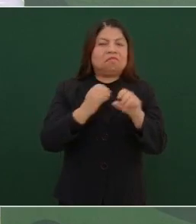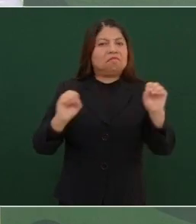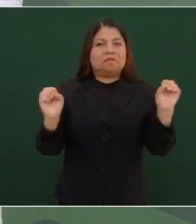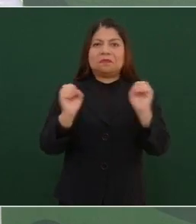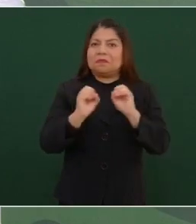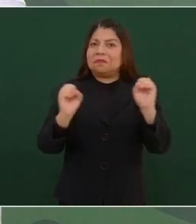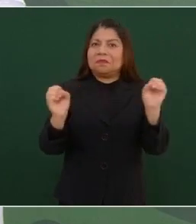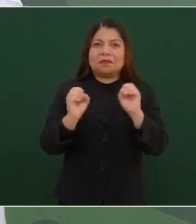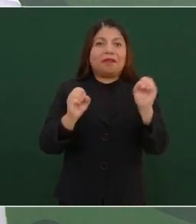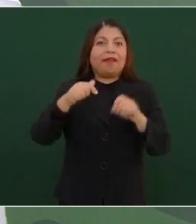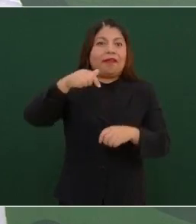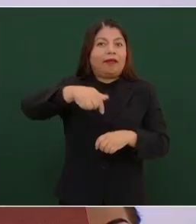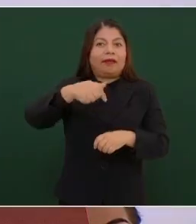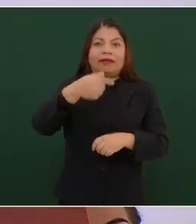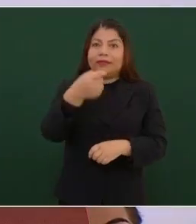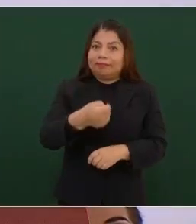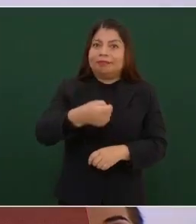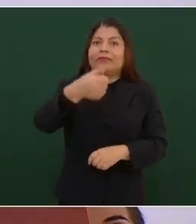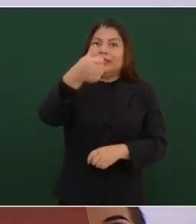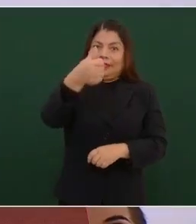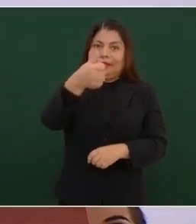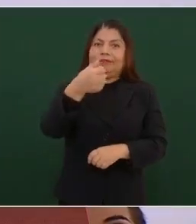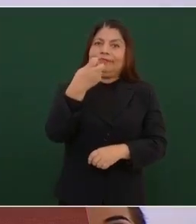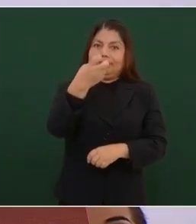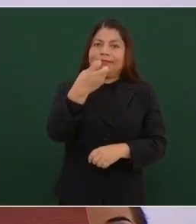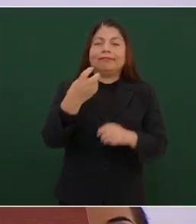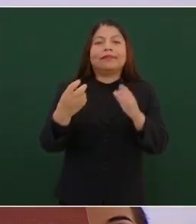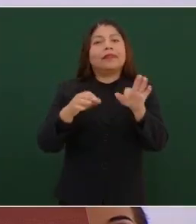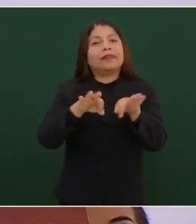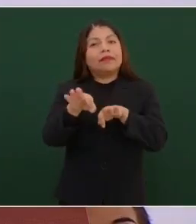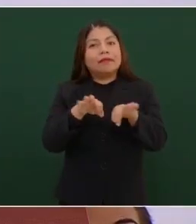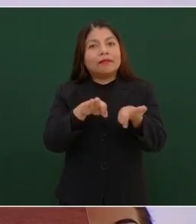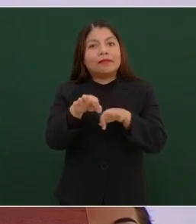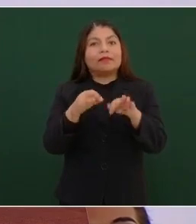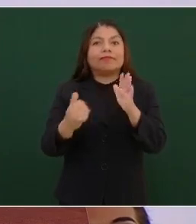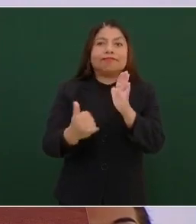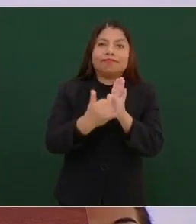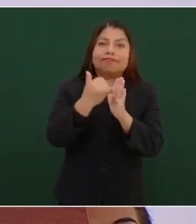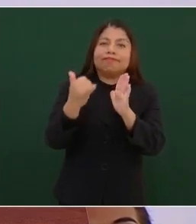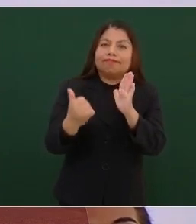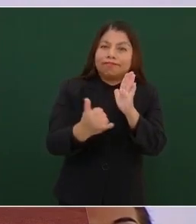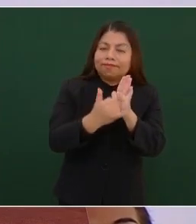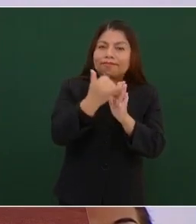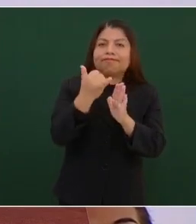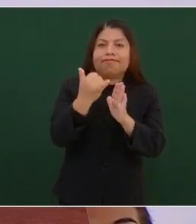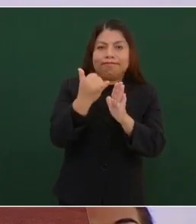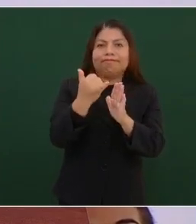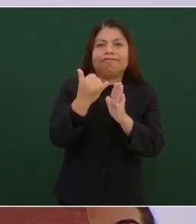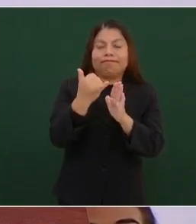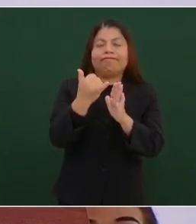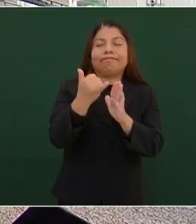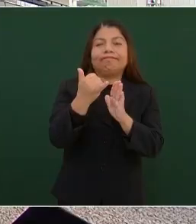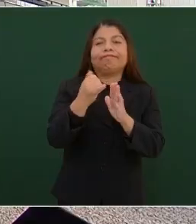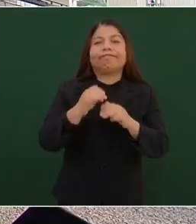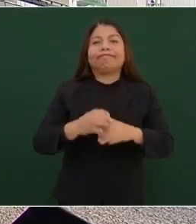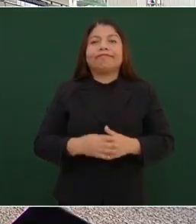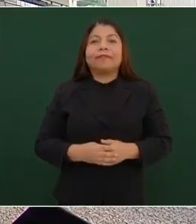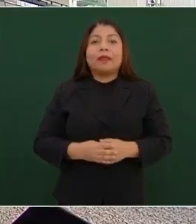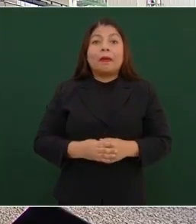Y eso es lo que se está llevando a cabo. Se está trabajando. Dividimos ese